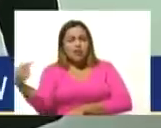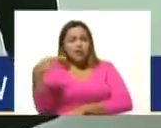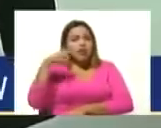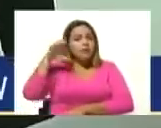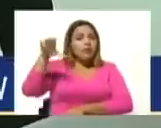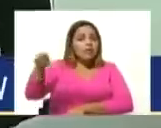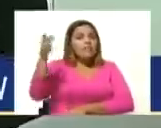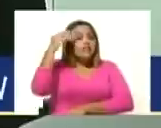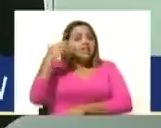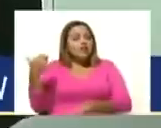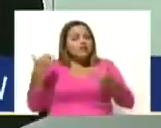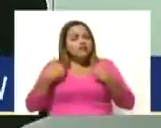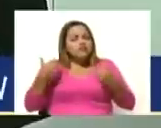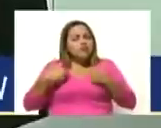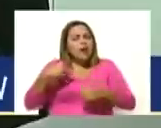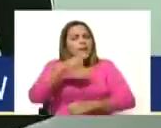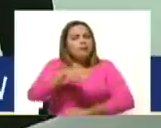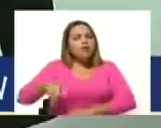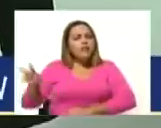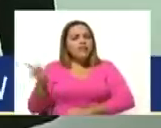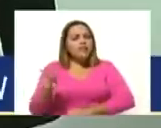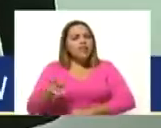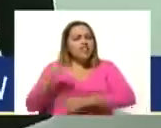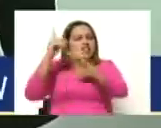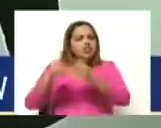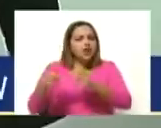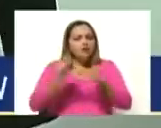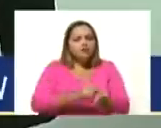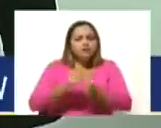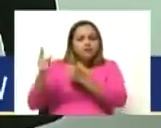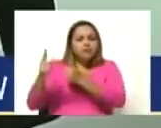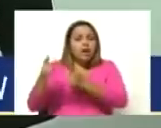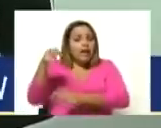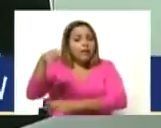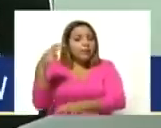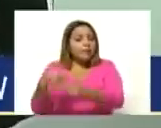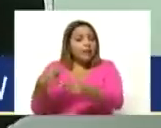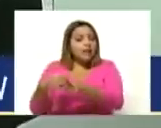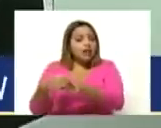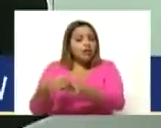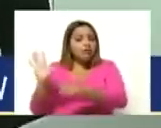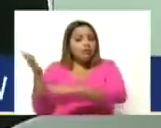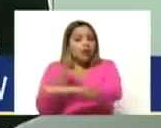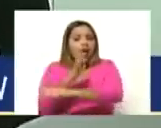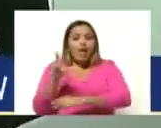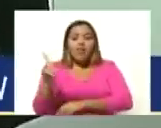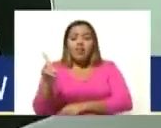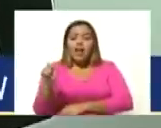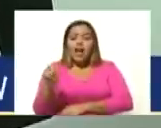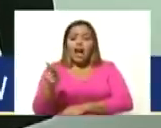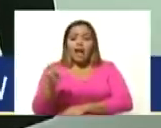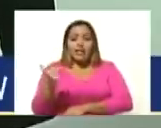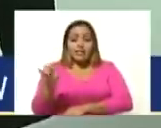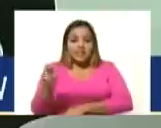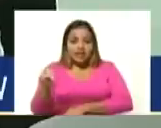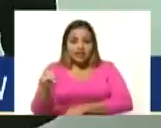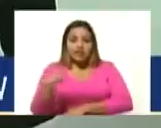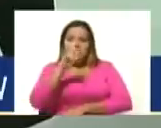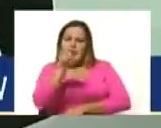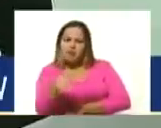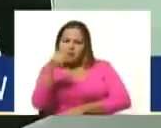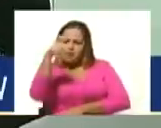están viviendo los venezolanos que tomaron la decisión de irse por esta vía tan peligrosa como lo es el Darién. También, Guanipa habló de un